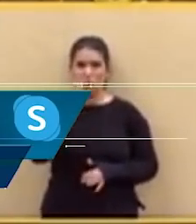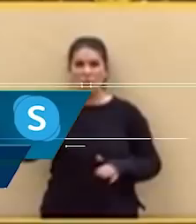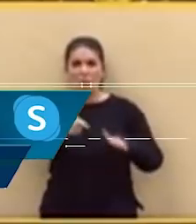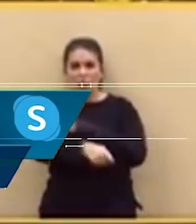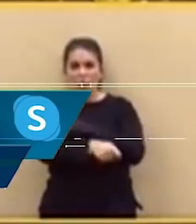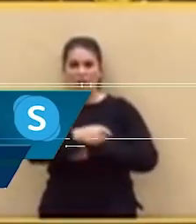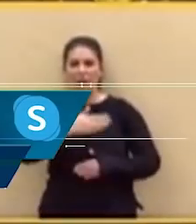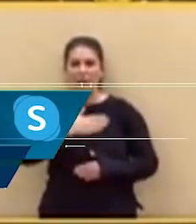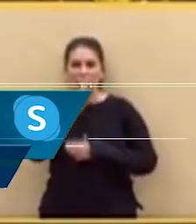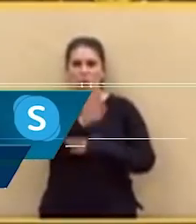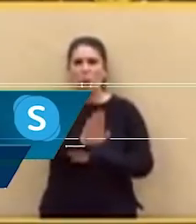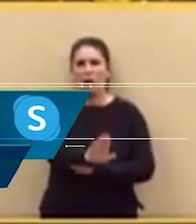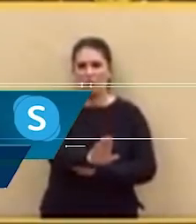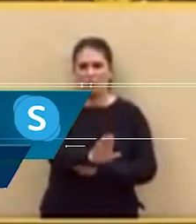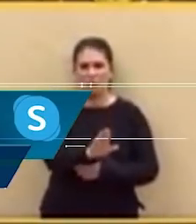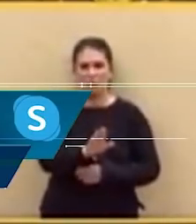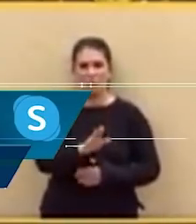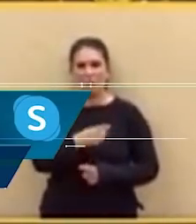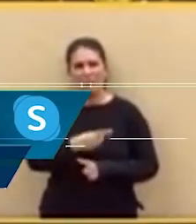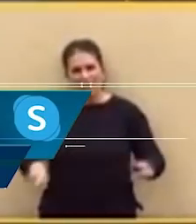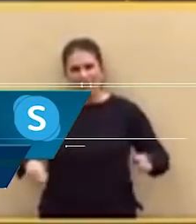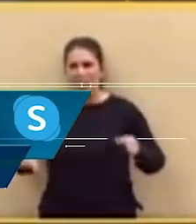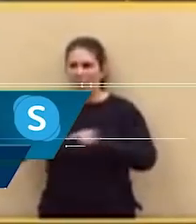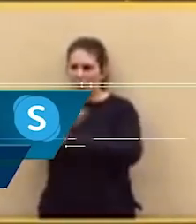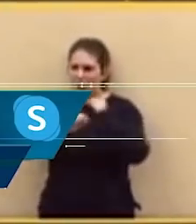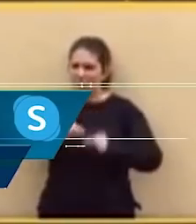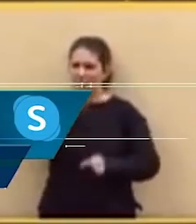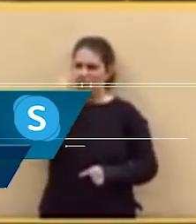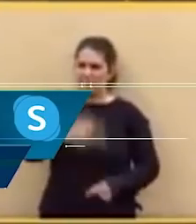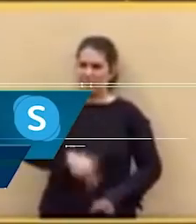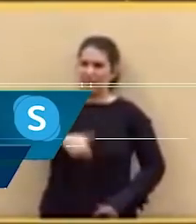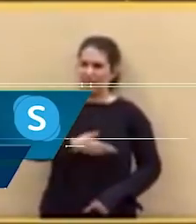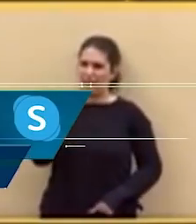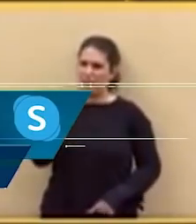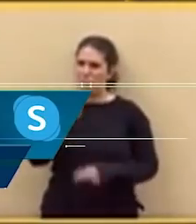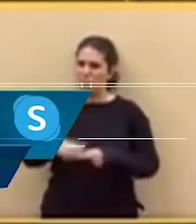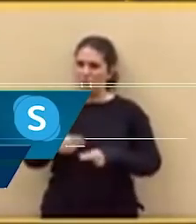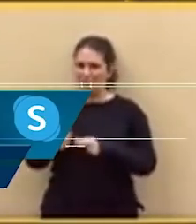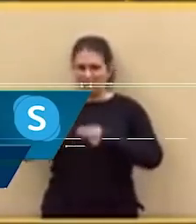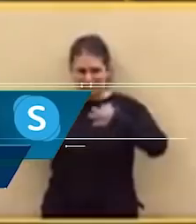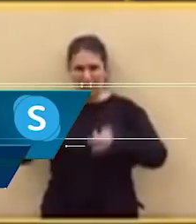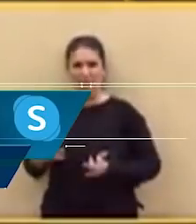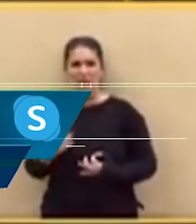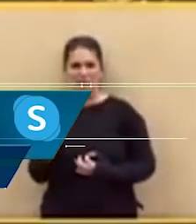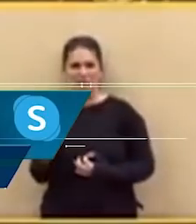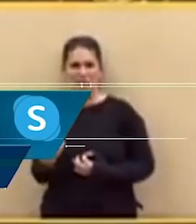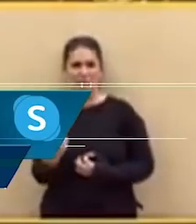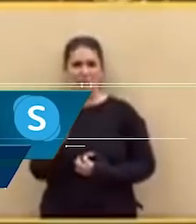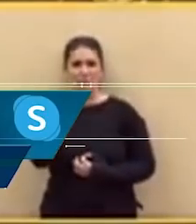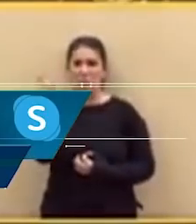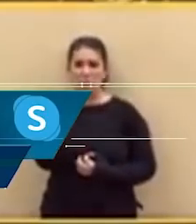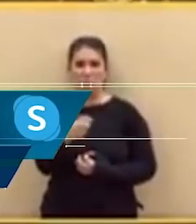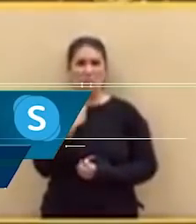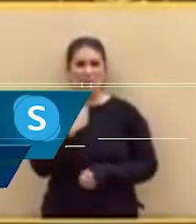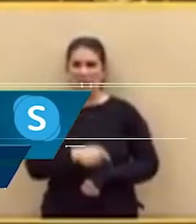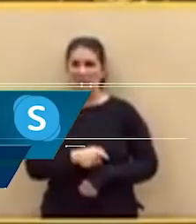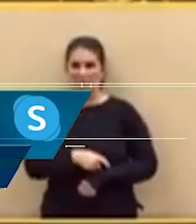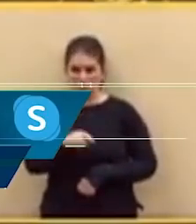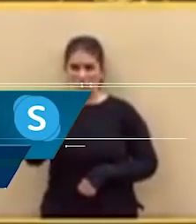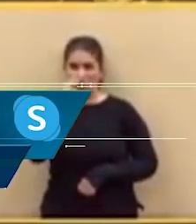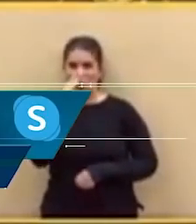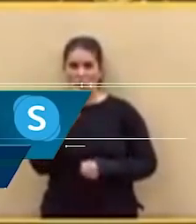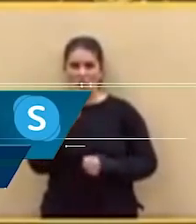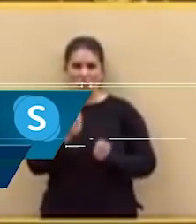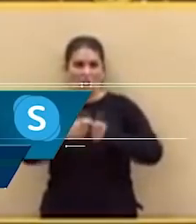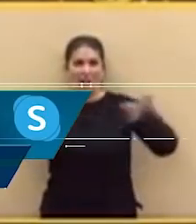no significa tener que hacer el ridículo de la forma que se ha hecho. Porque creo que ha sido ridículo y sobre todo cuando lo ve una persona que